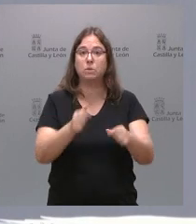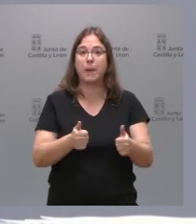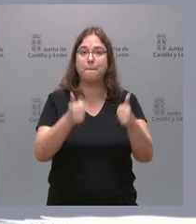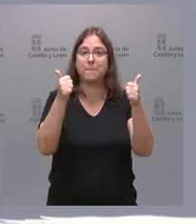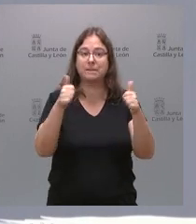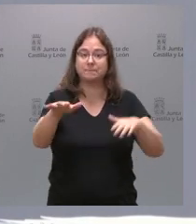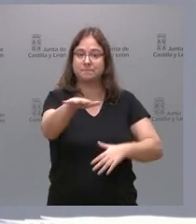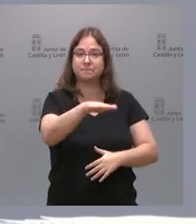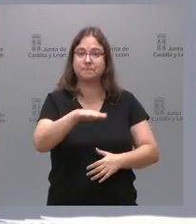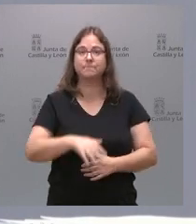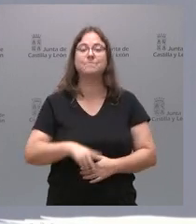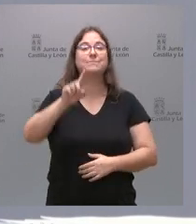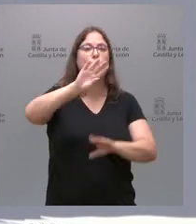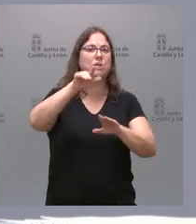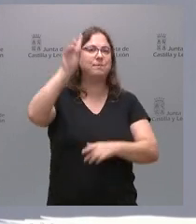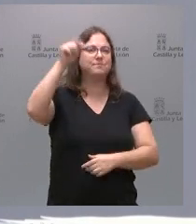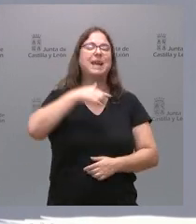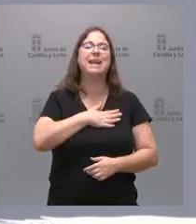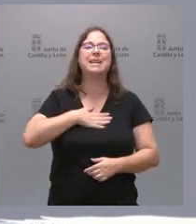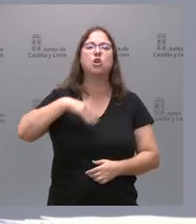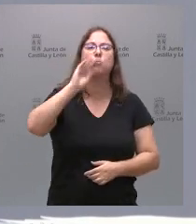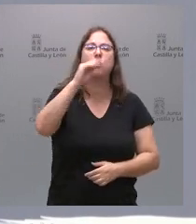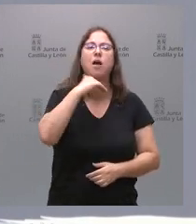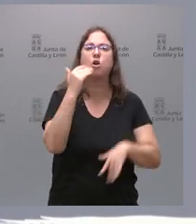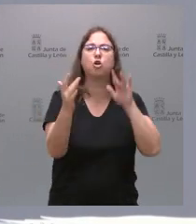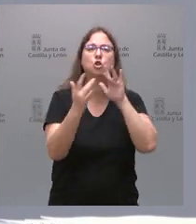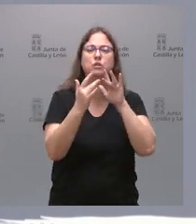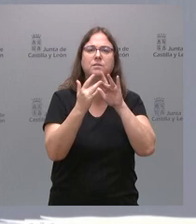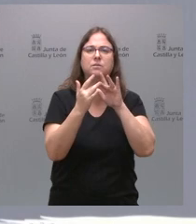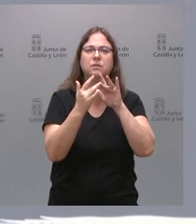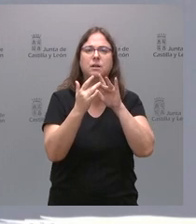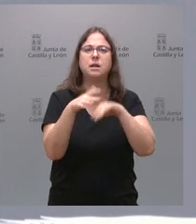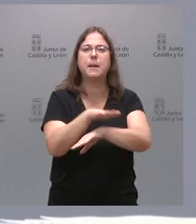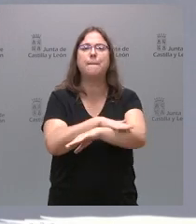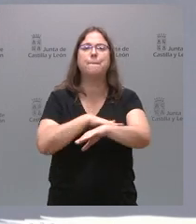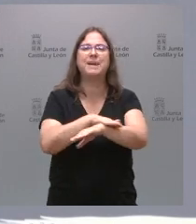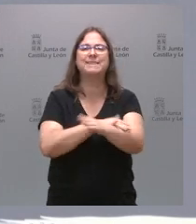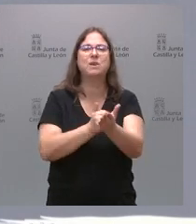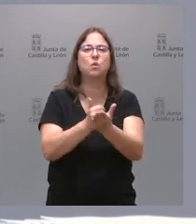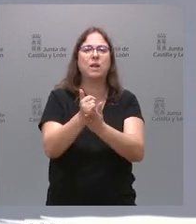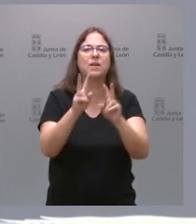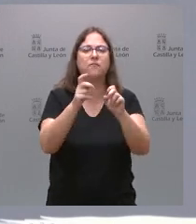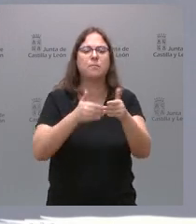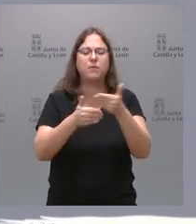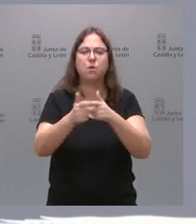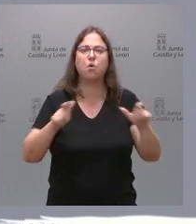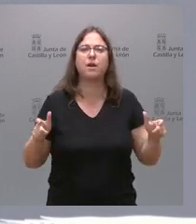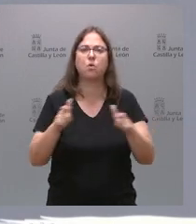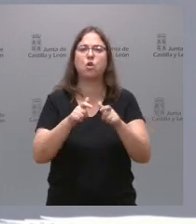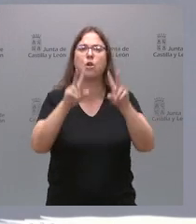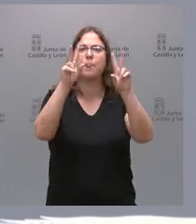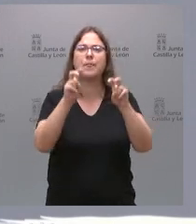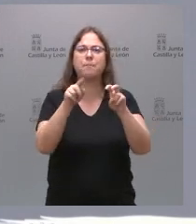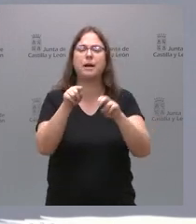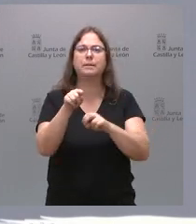en la sala sí quería preguntarle si han tenido comunicación del Ministerio de agricultura sobre esa reunión que se va a convocar para el tema